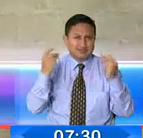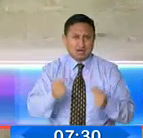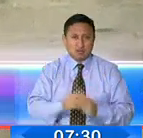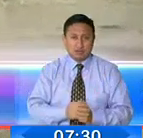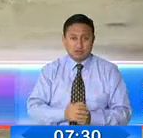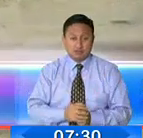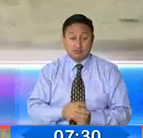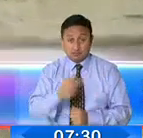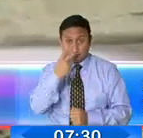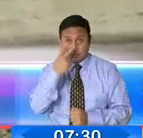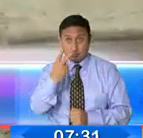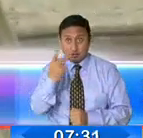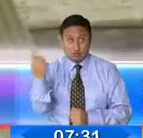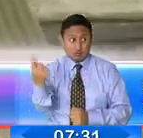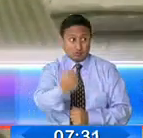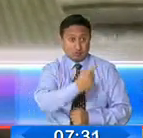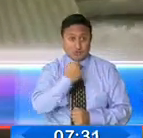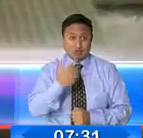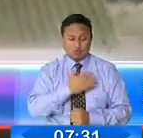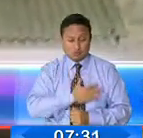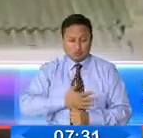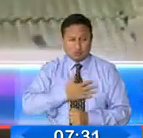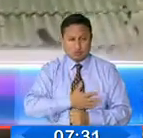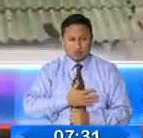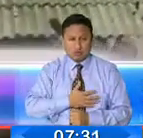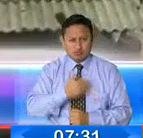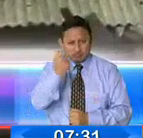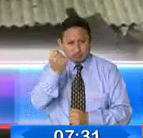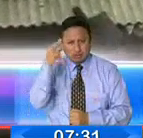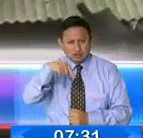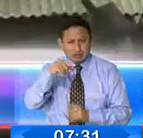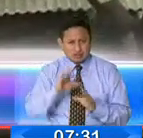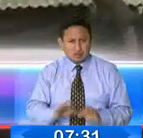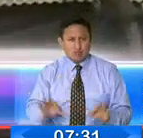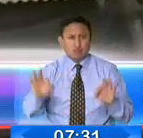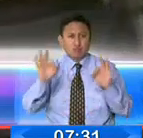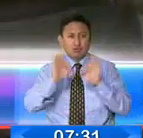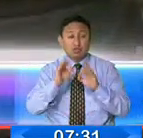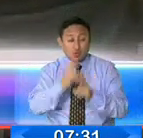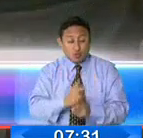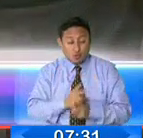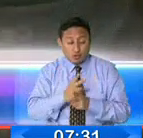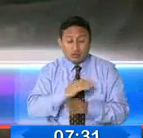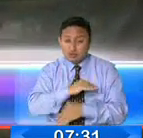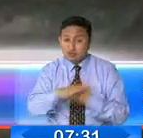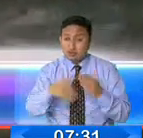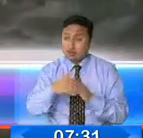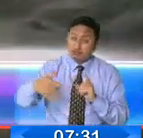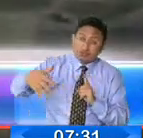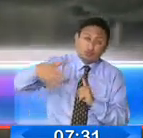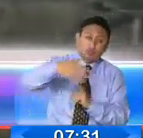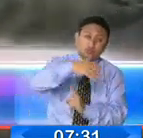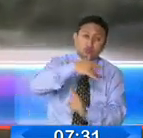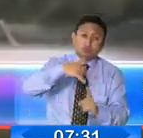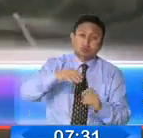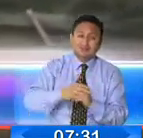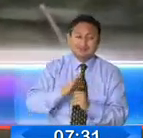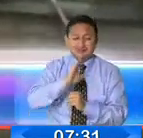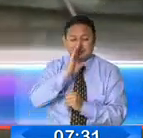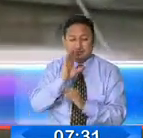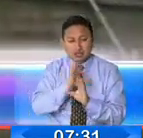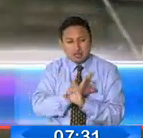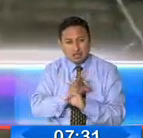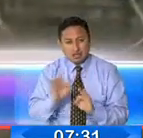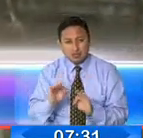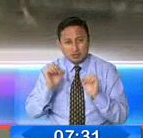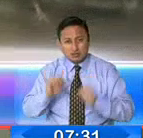así, viendo estas imágenes, por favor generemos conciencia de lo importante de cuidar todo nuestro entorno, que siempre esté limpio, que